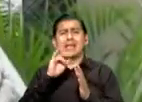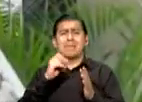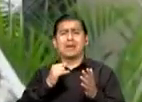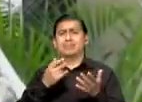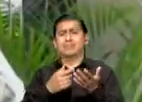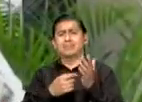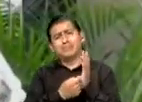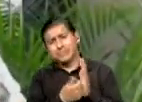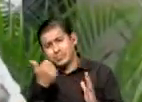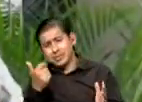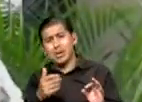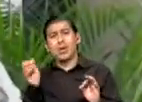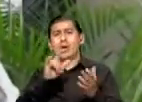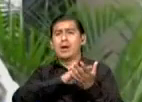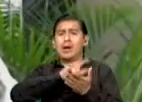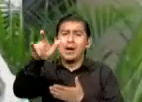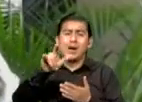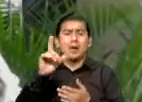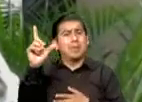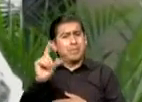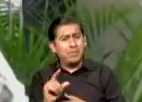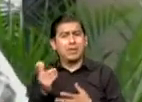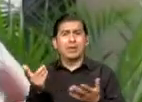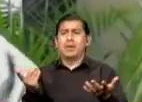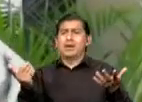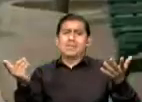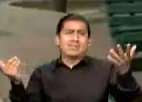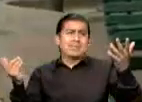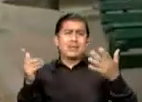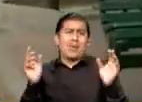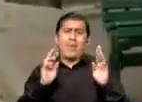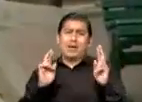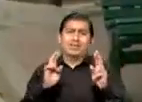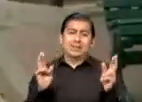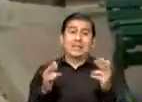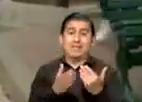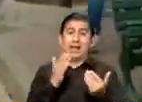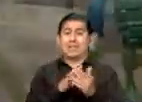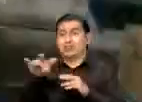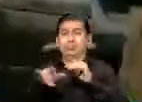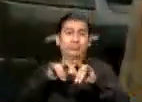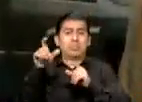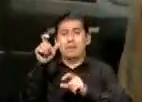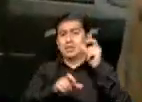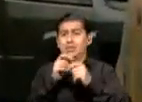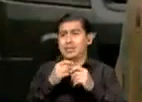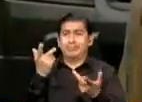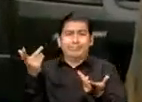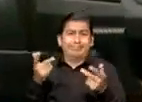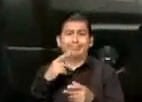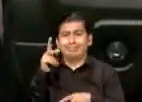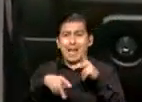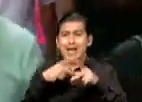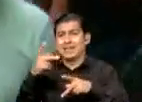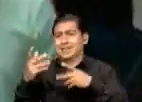promociones. Los costos de los aviones de pasajes nacionales que estén a mitad de precio. El sector comercial espera también conocer precisiones de estas